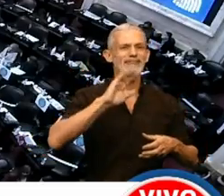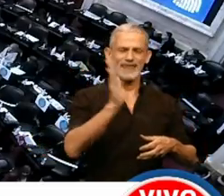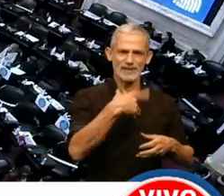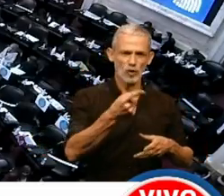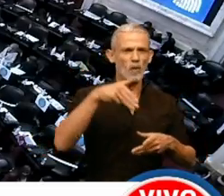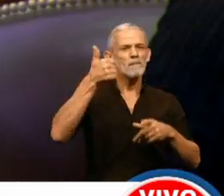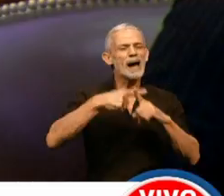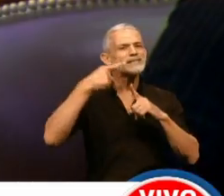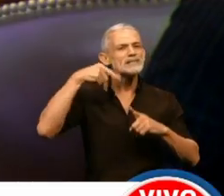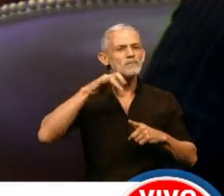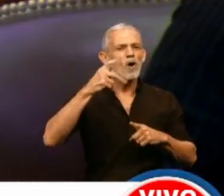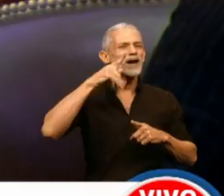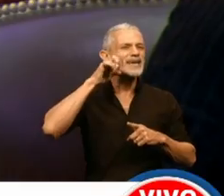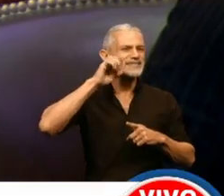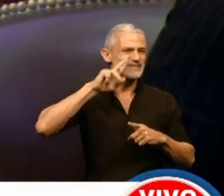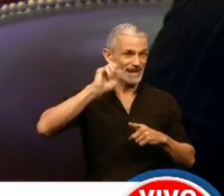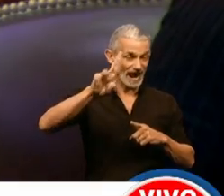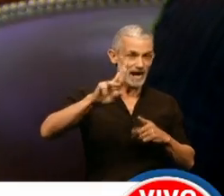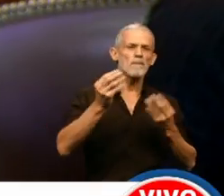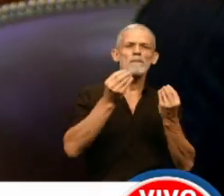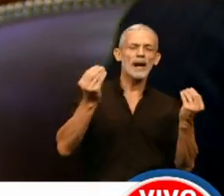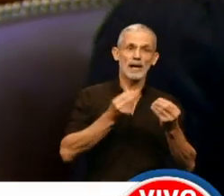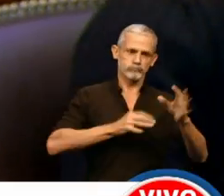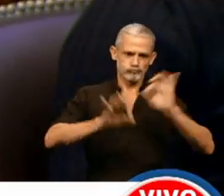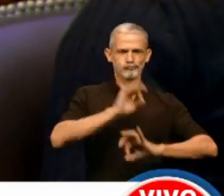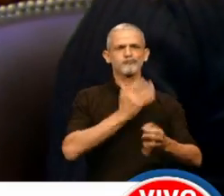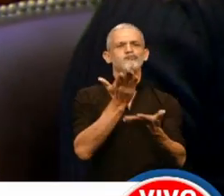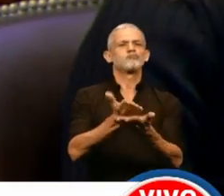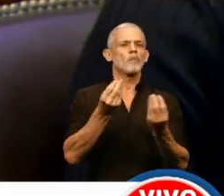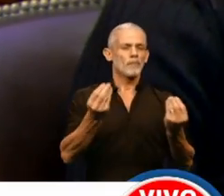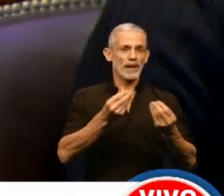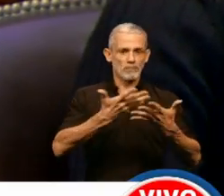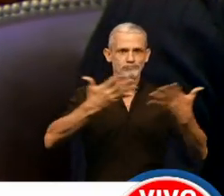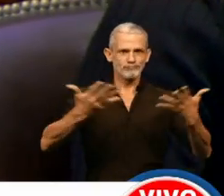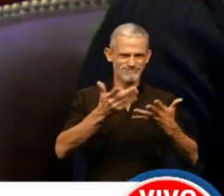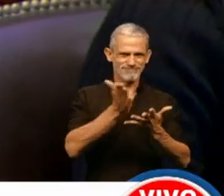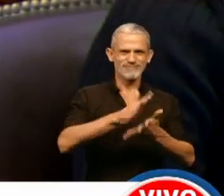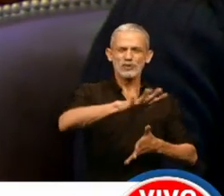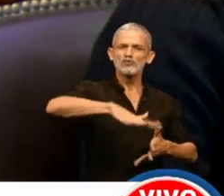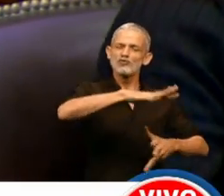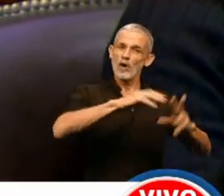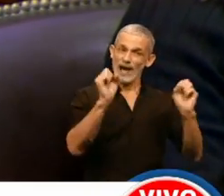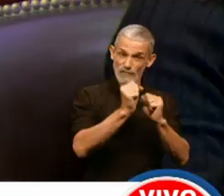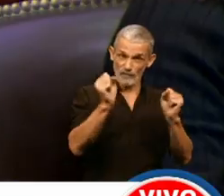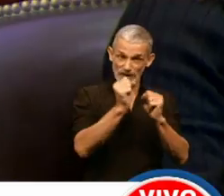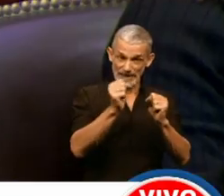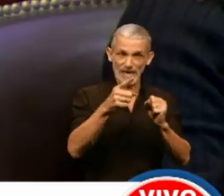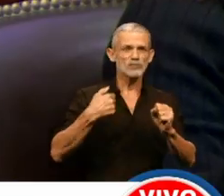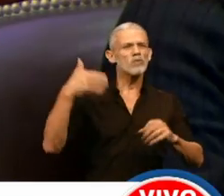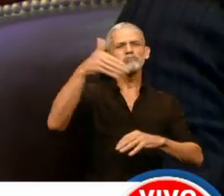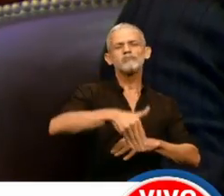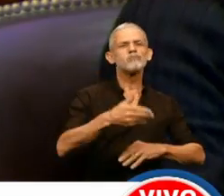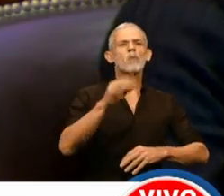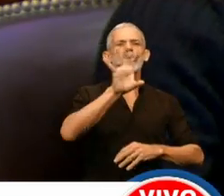por la presentación de este proyecto tan importante como es la ampliación del régimen para las zonas frías vengo de la